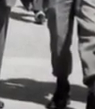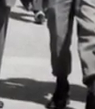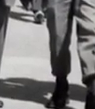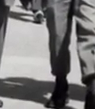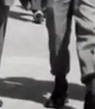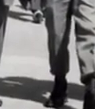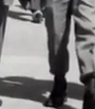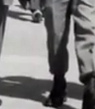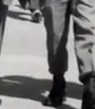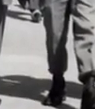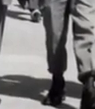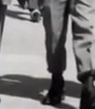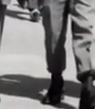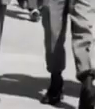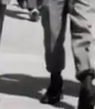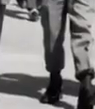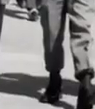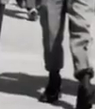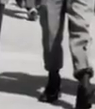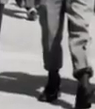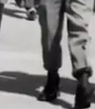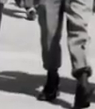caminando fui lo que fui.